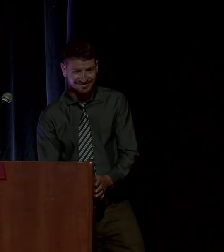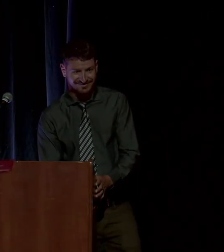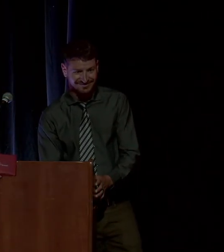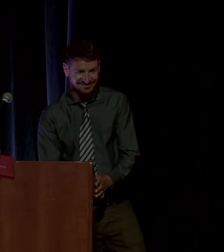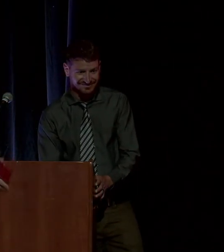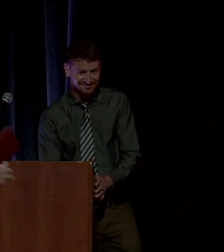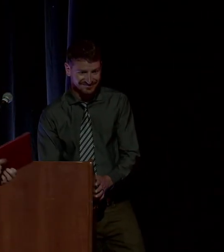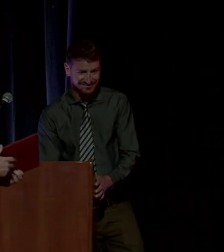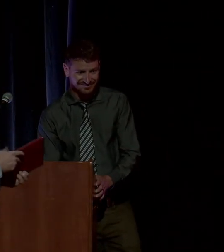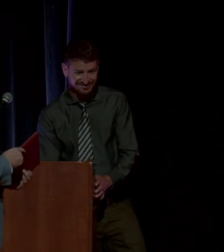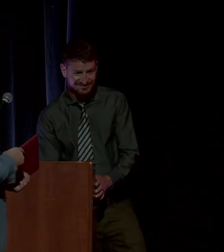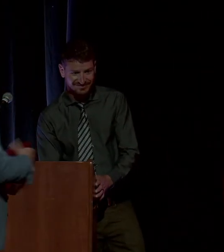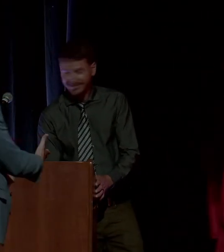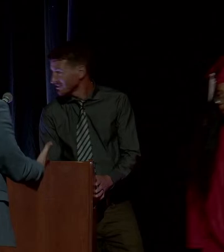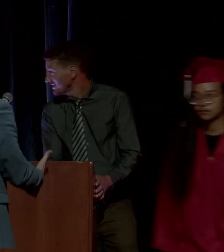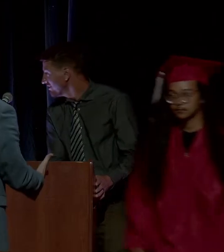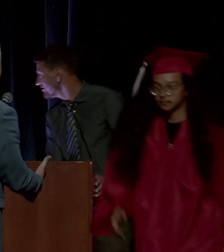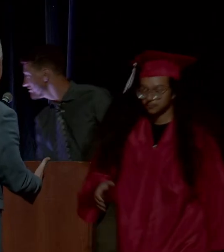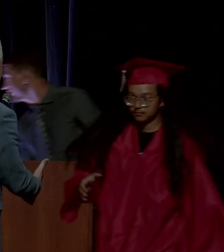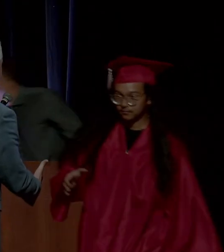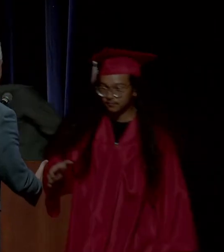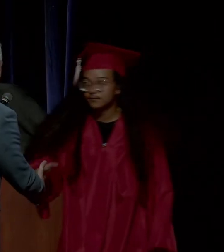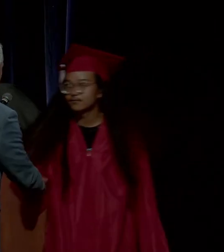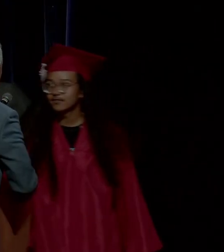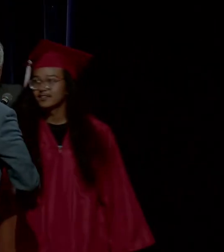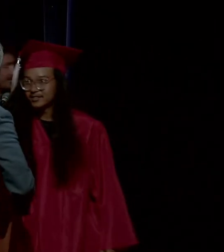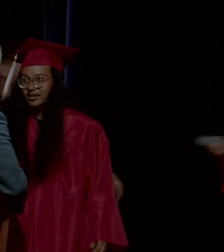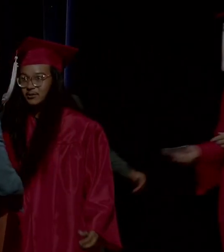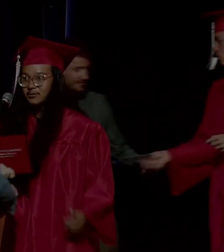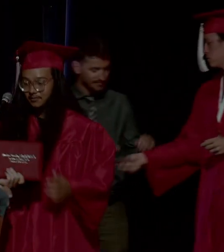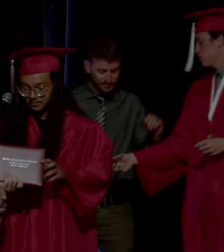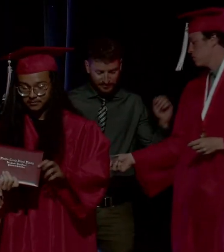Casey Alexander Encarnacion.